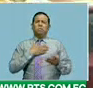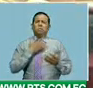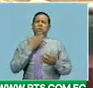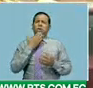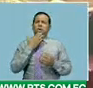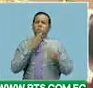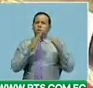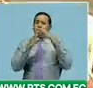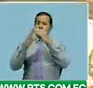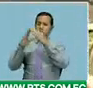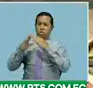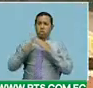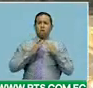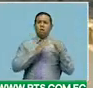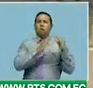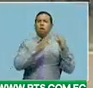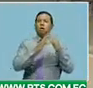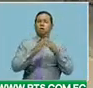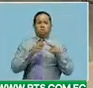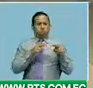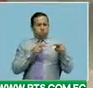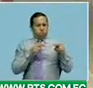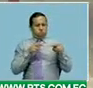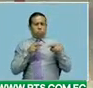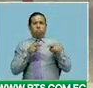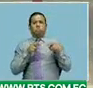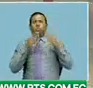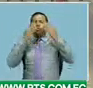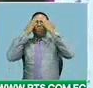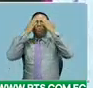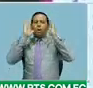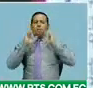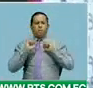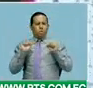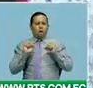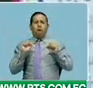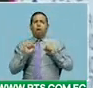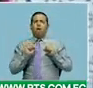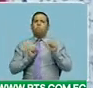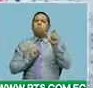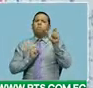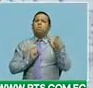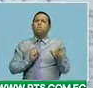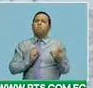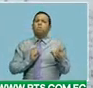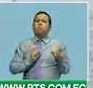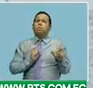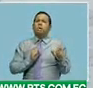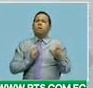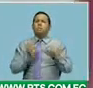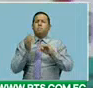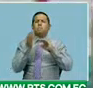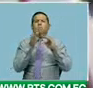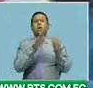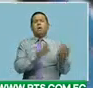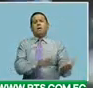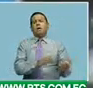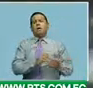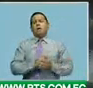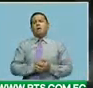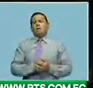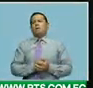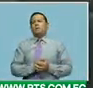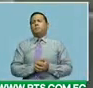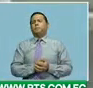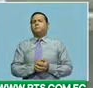tranquilo conjunto residencial trataban de asimilar. Habían matado a una persona a pocos metros de sus casas. Él dio el